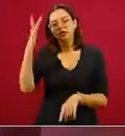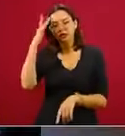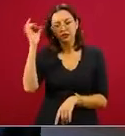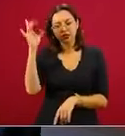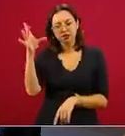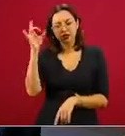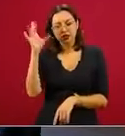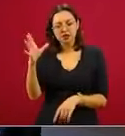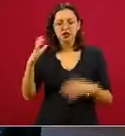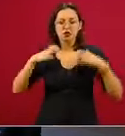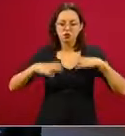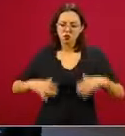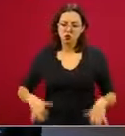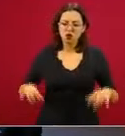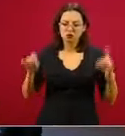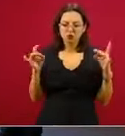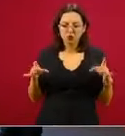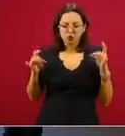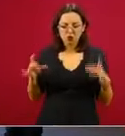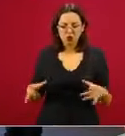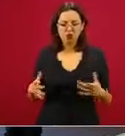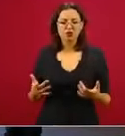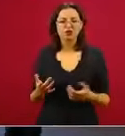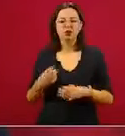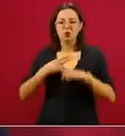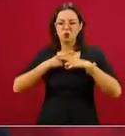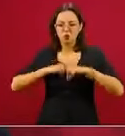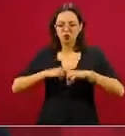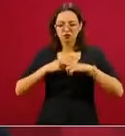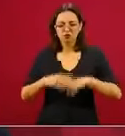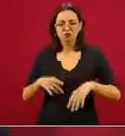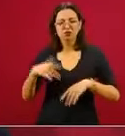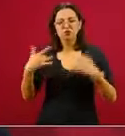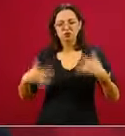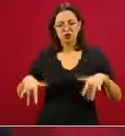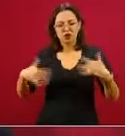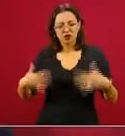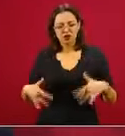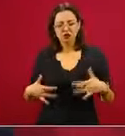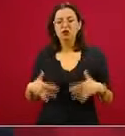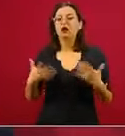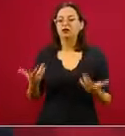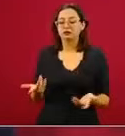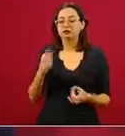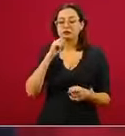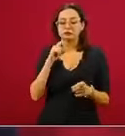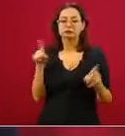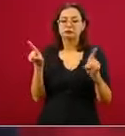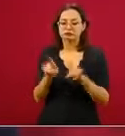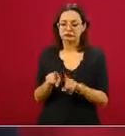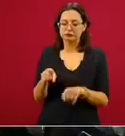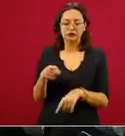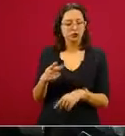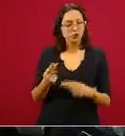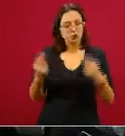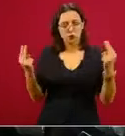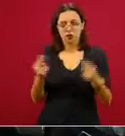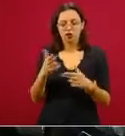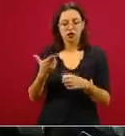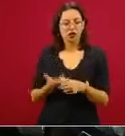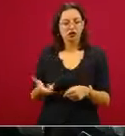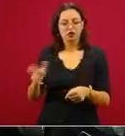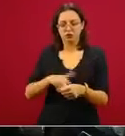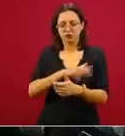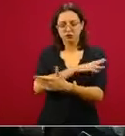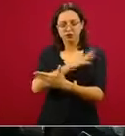cabeza, el dolor muscular y de articulaciones o de huesos. En la siguiente gráfica lo que vemos es la